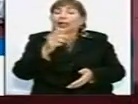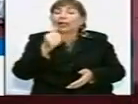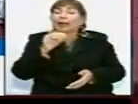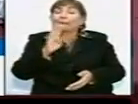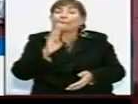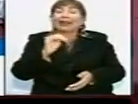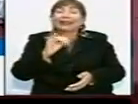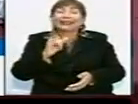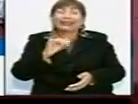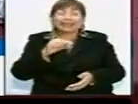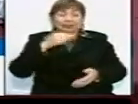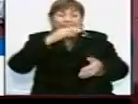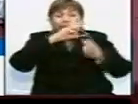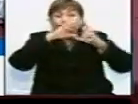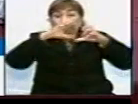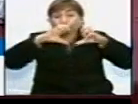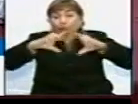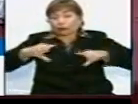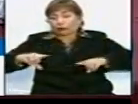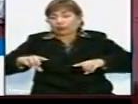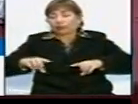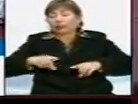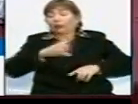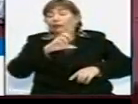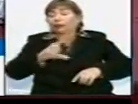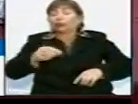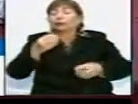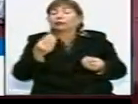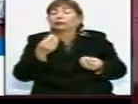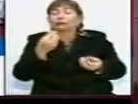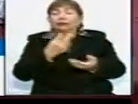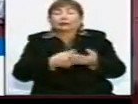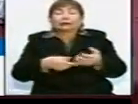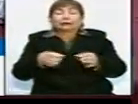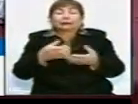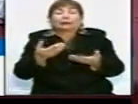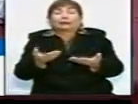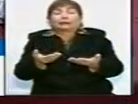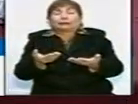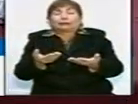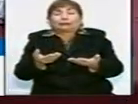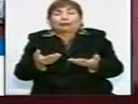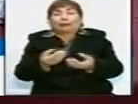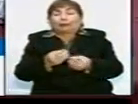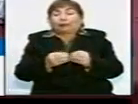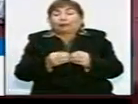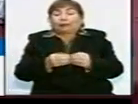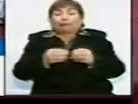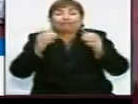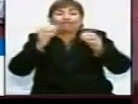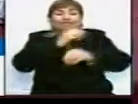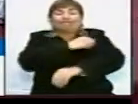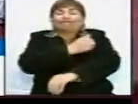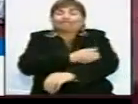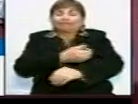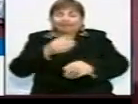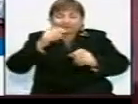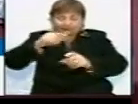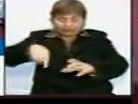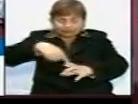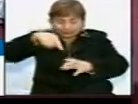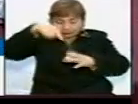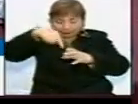en diagonal de poco se inunda y que hacemos de manera reactiva las autoridades que hacen abrir los buzones